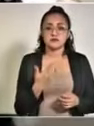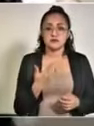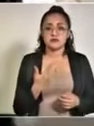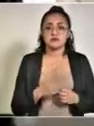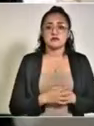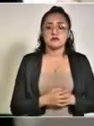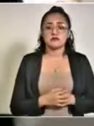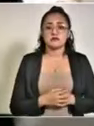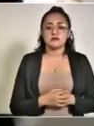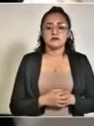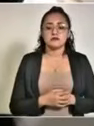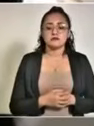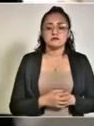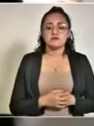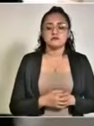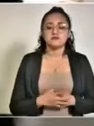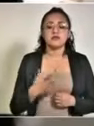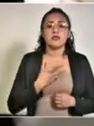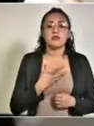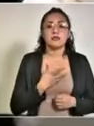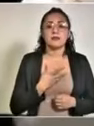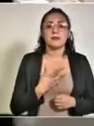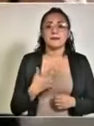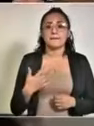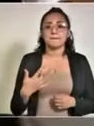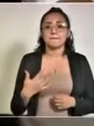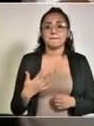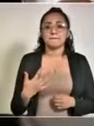2,357, teniendo 15